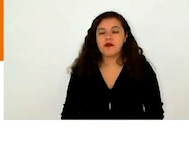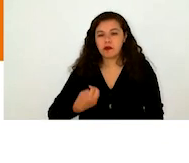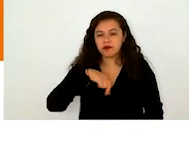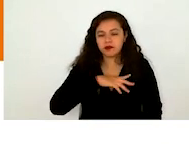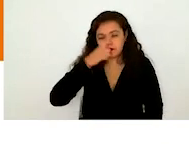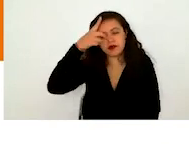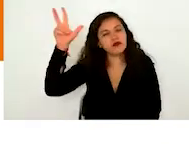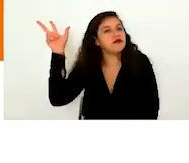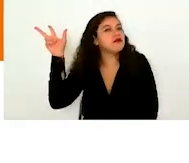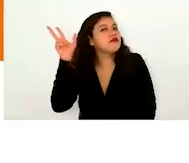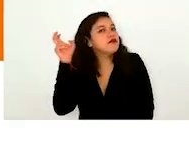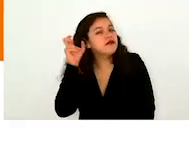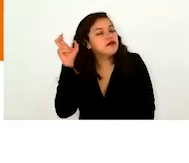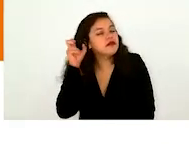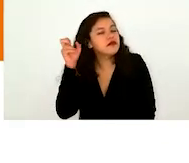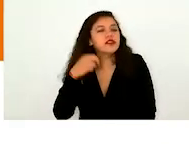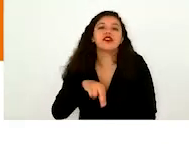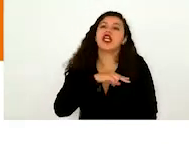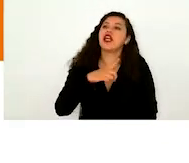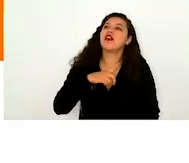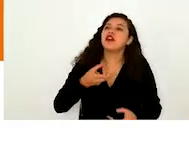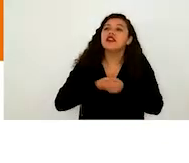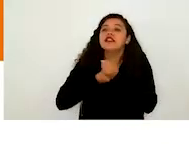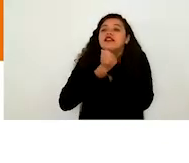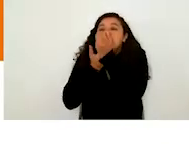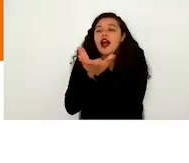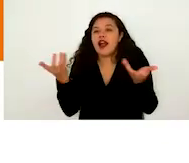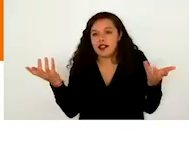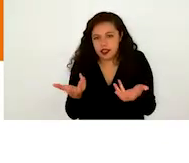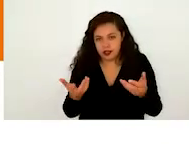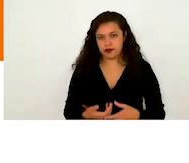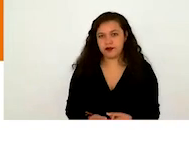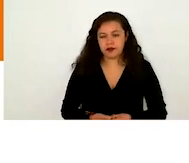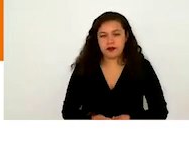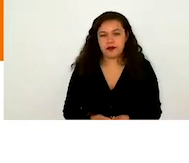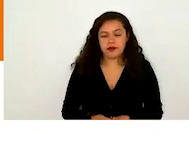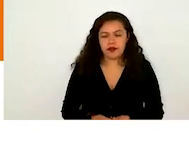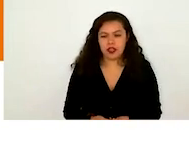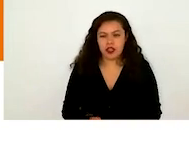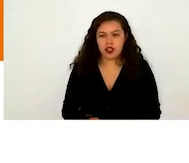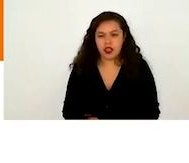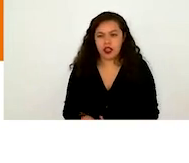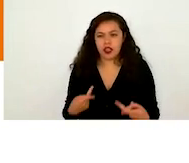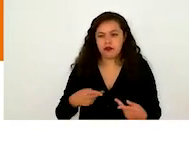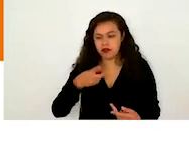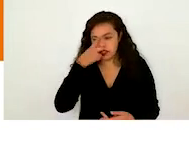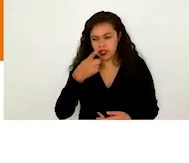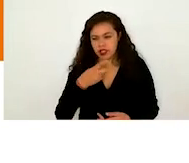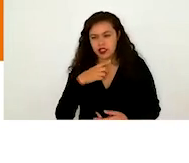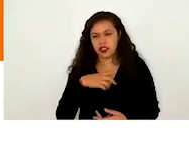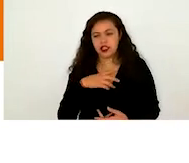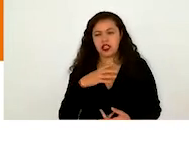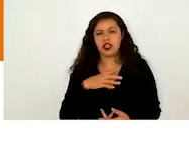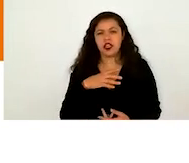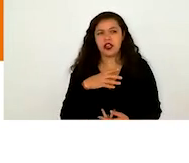escucha activa tenemos que hacer estas expresiones cuando esa persona te comenta el proceso en el que